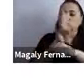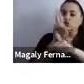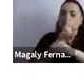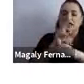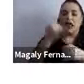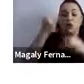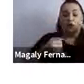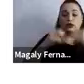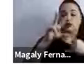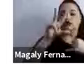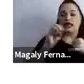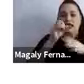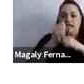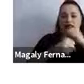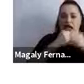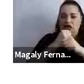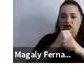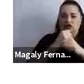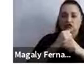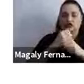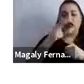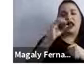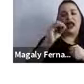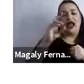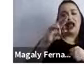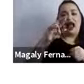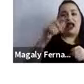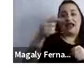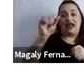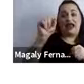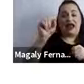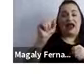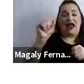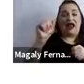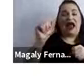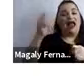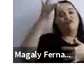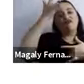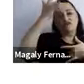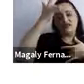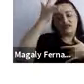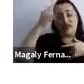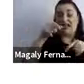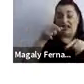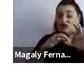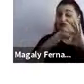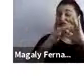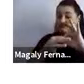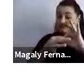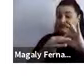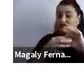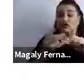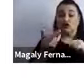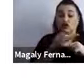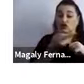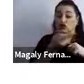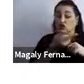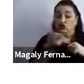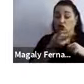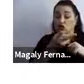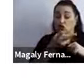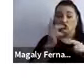30 años, la carga de enfermedad. Pues esa carga de enfermedad refiere que esas dos causas, esas